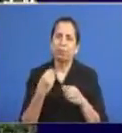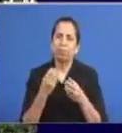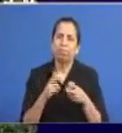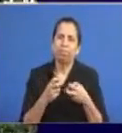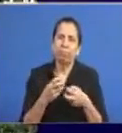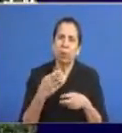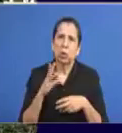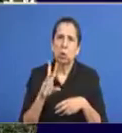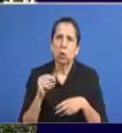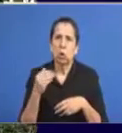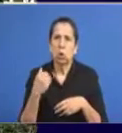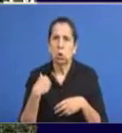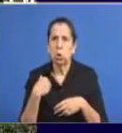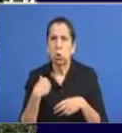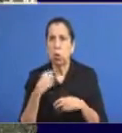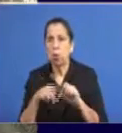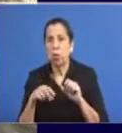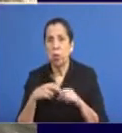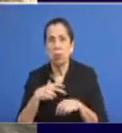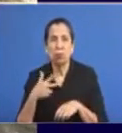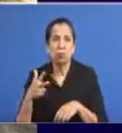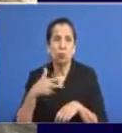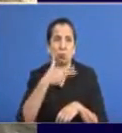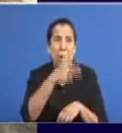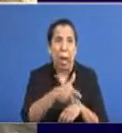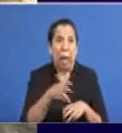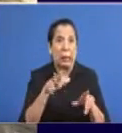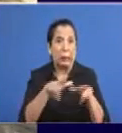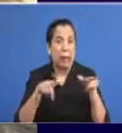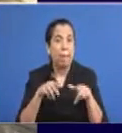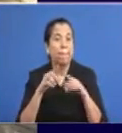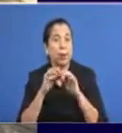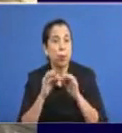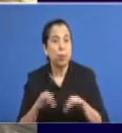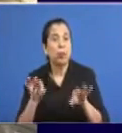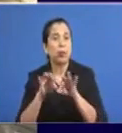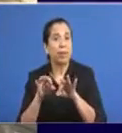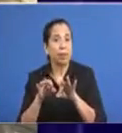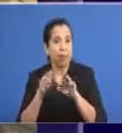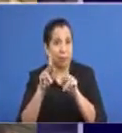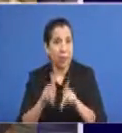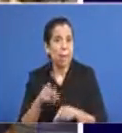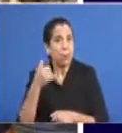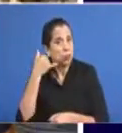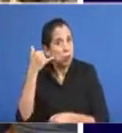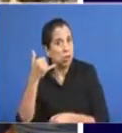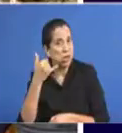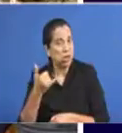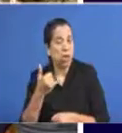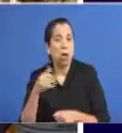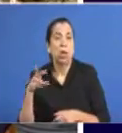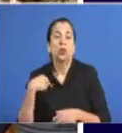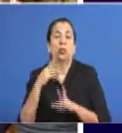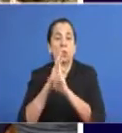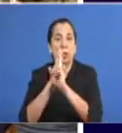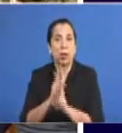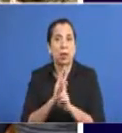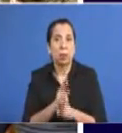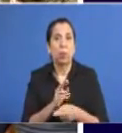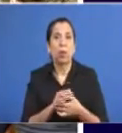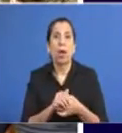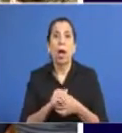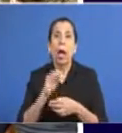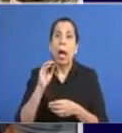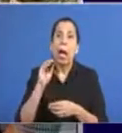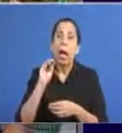la disponibilidad de movernos hasta todos estos lugares. Pero la idea es que la gente nos llama, nosotros podemos responder al llamado